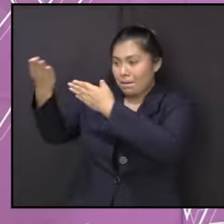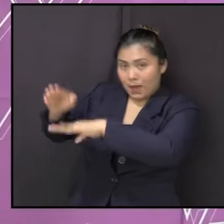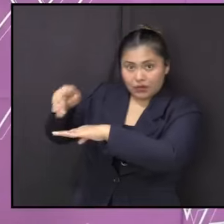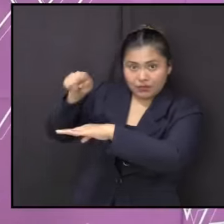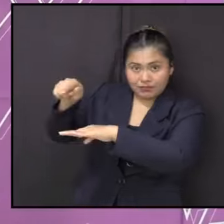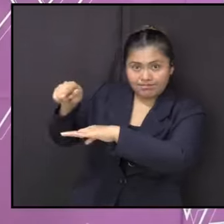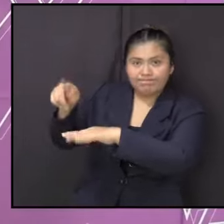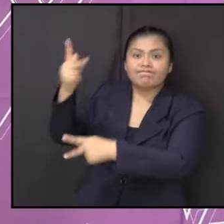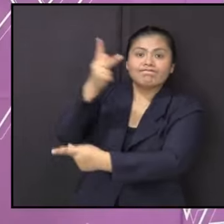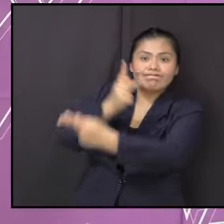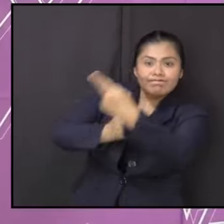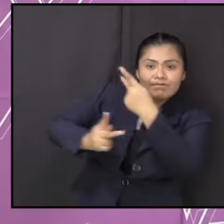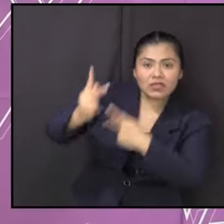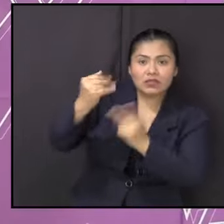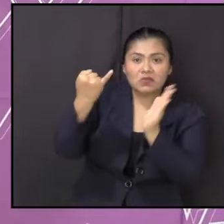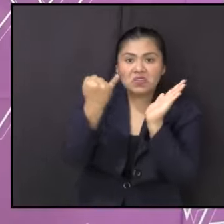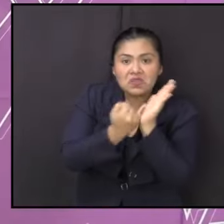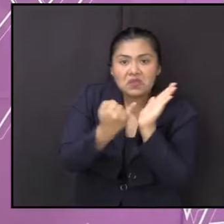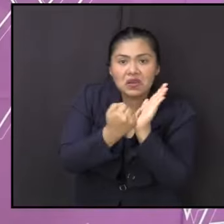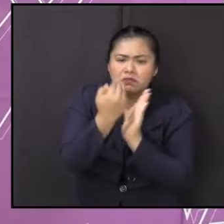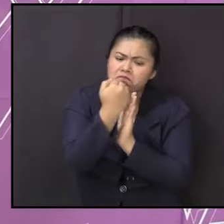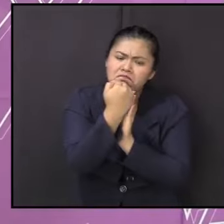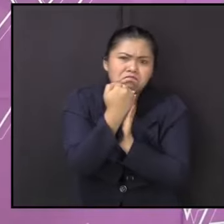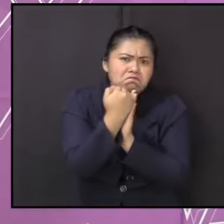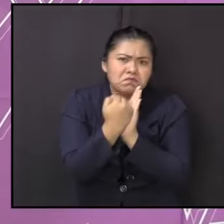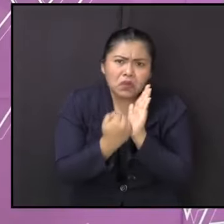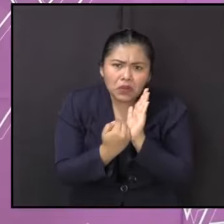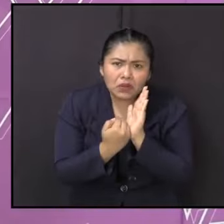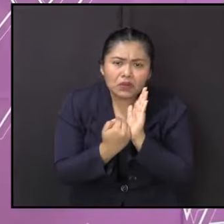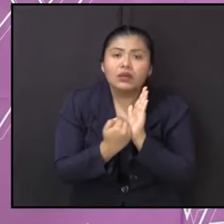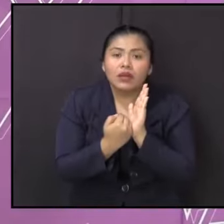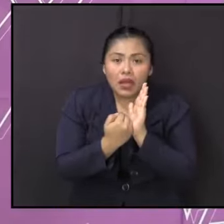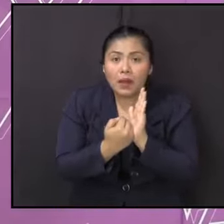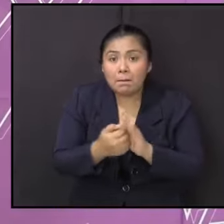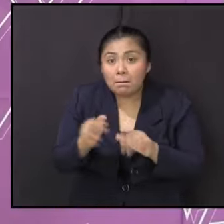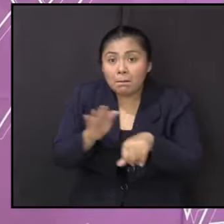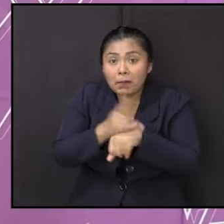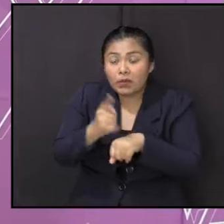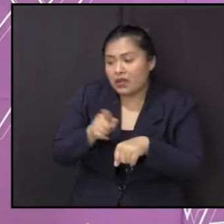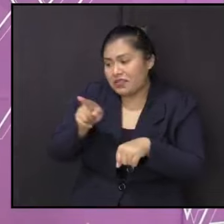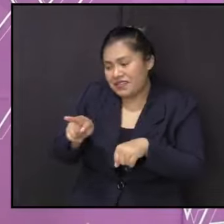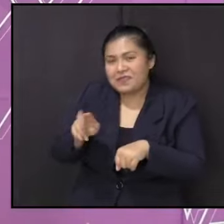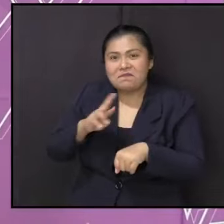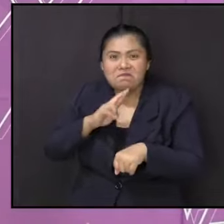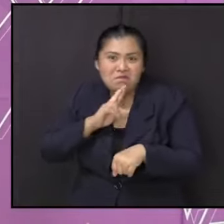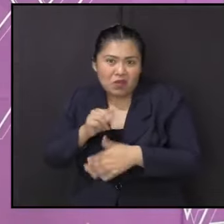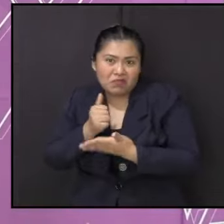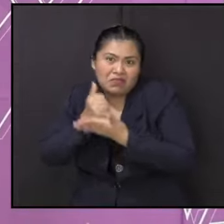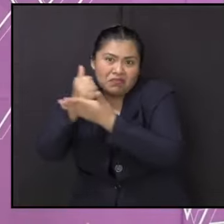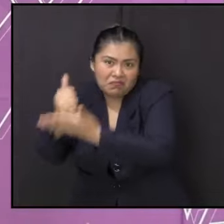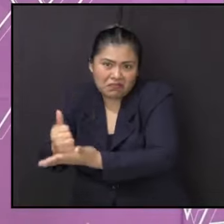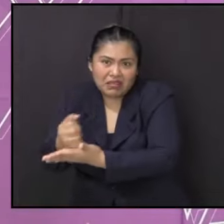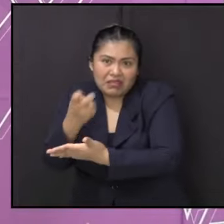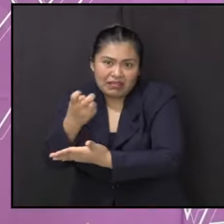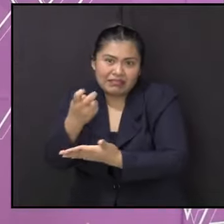intereses. Rescatar y dar el apoyo, el auxilio en los primeros momentos es viable y es muy importante. ¿Por